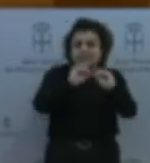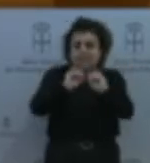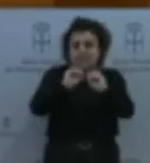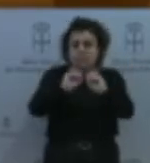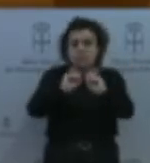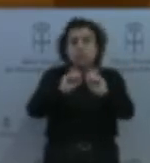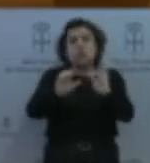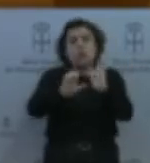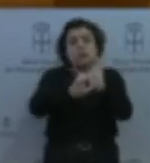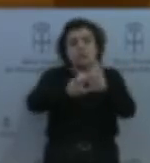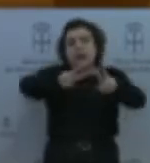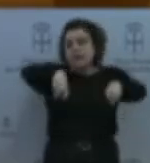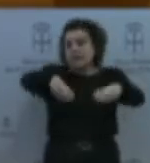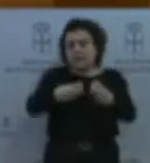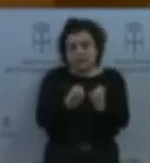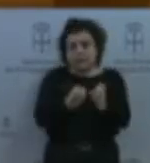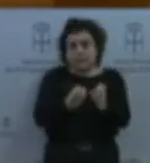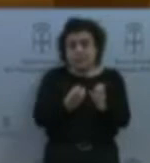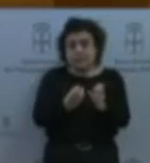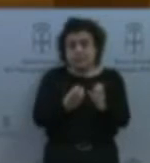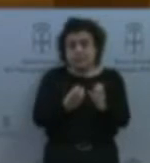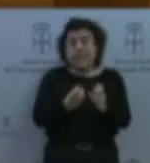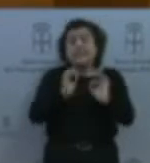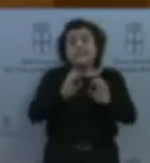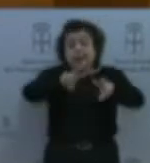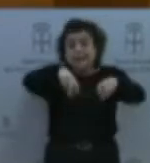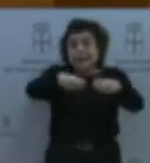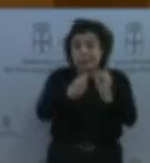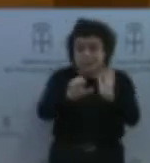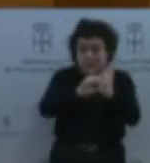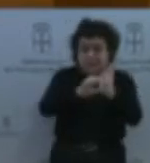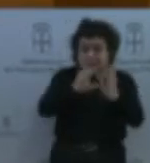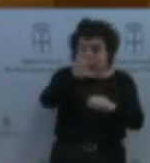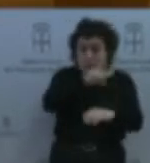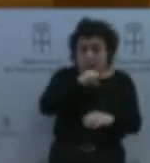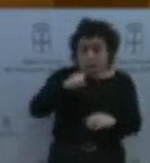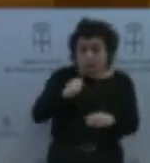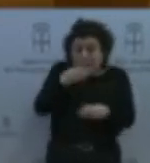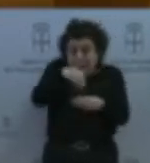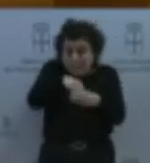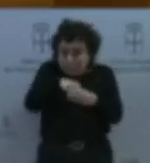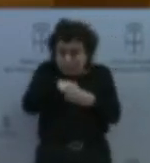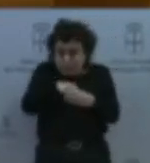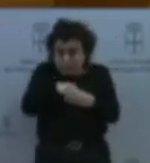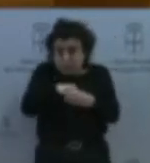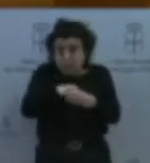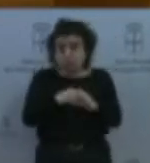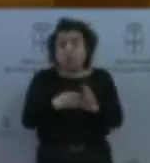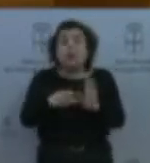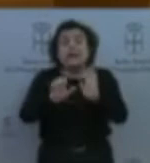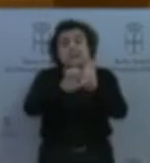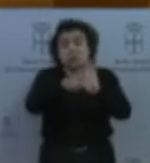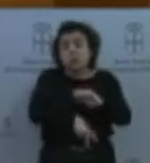del marco de esa reforma al Estatuto de Autonomía, dentro de ese marco general, y donde tenemos que encajar y hacer posible